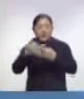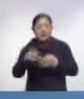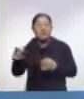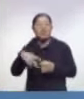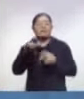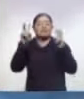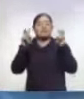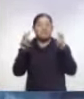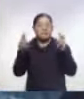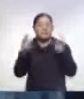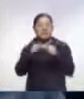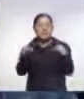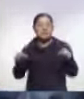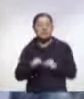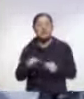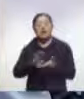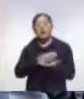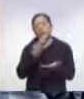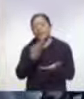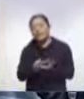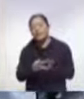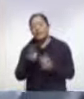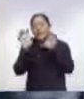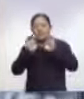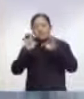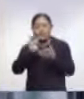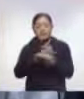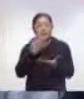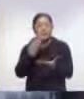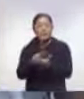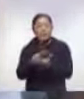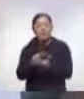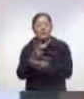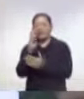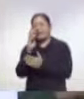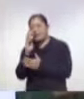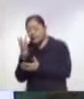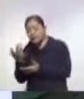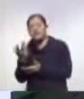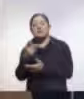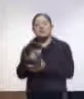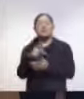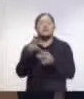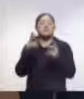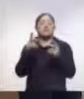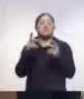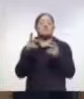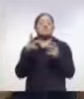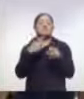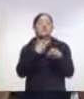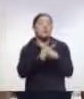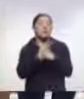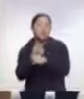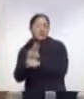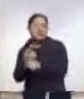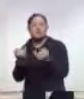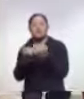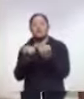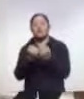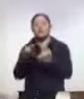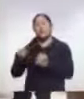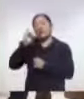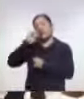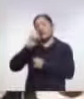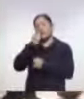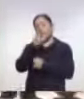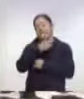bullying, ciberbullying, adicciones y trata de personas. Por otra parte, Eduardo Valiente reiteró el compromiso de la Secretaría para mantener a